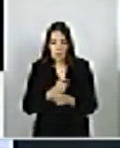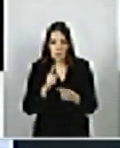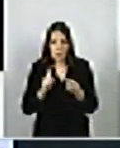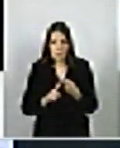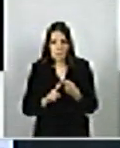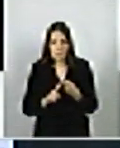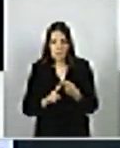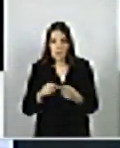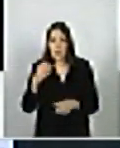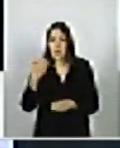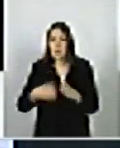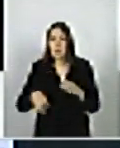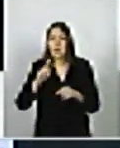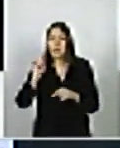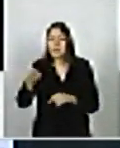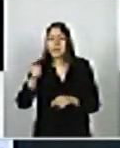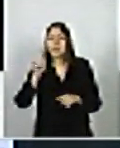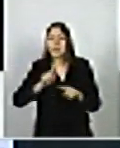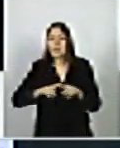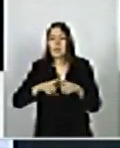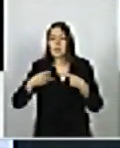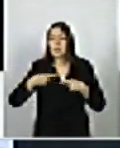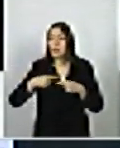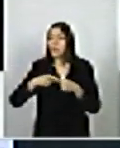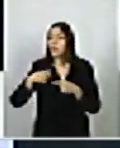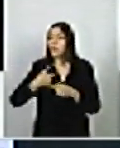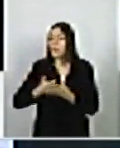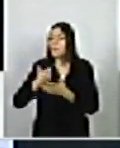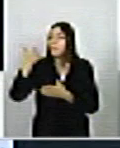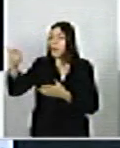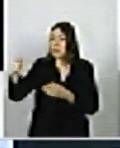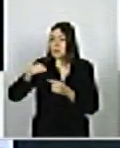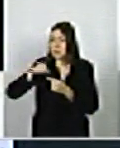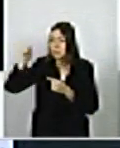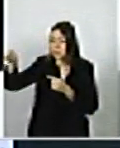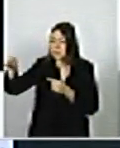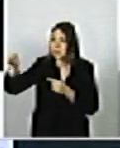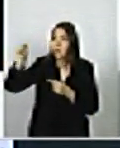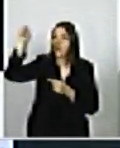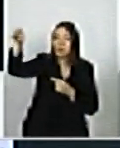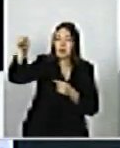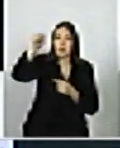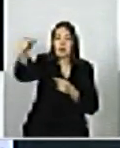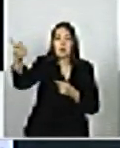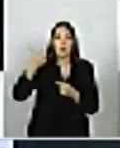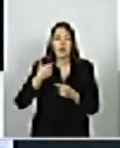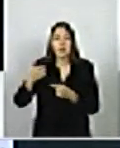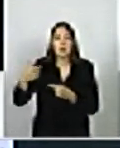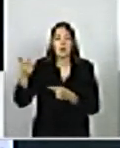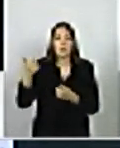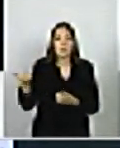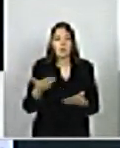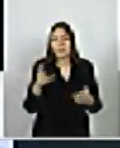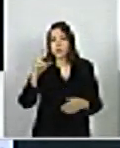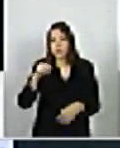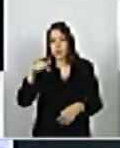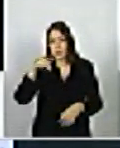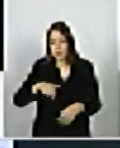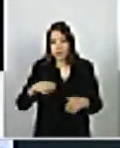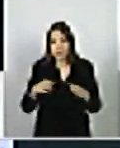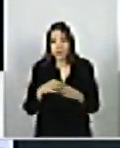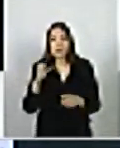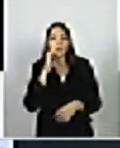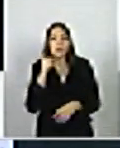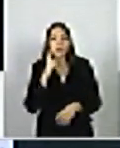los intermediarios. Me consta también, aquí en esta Cámara había moches, en el